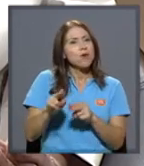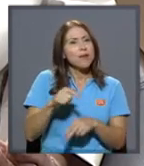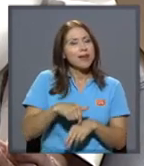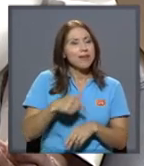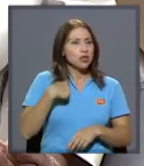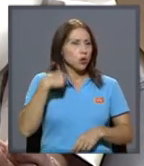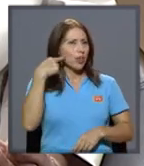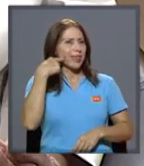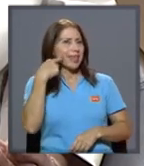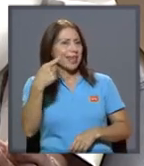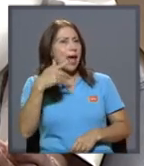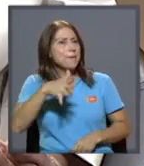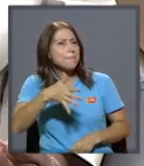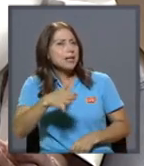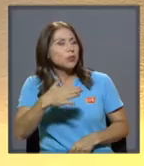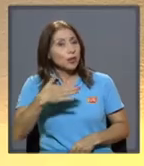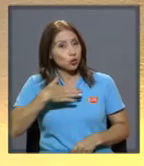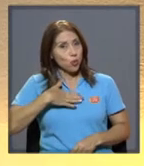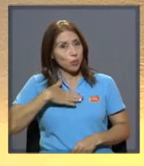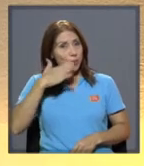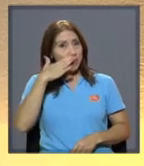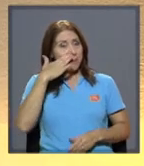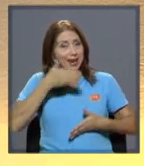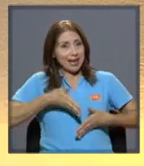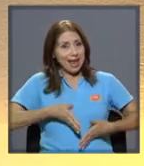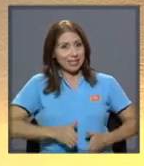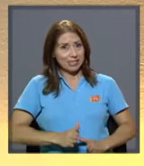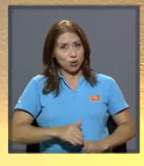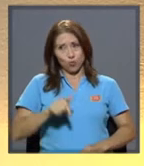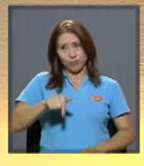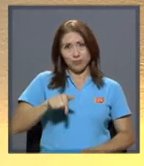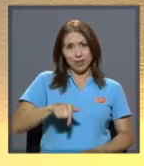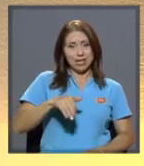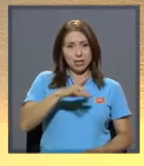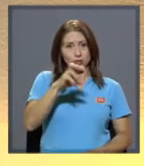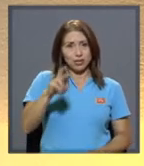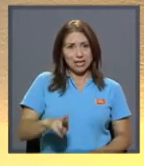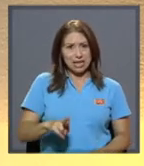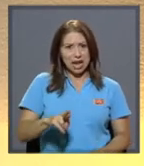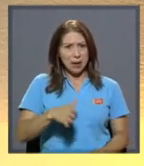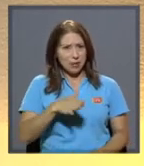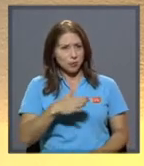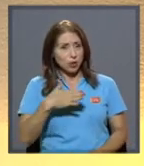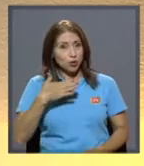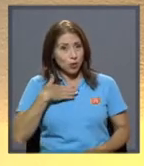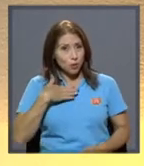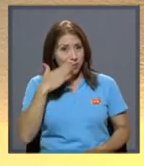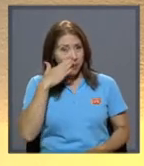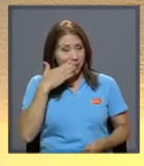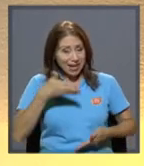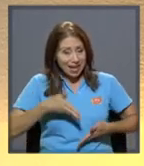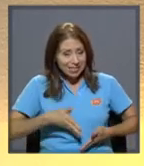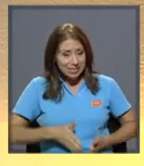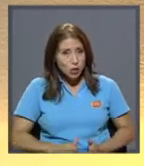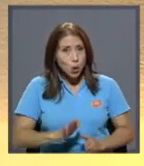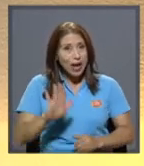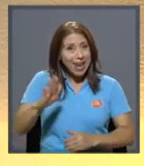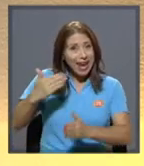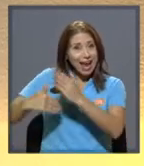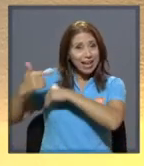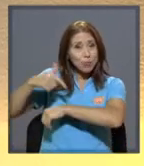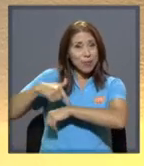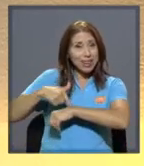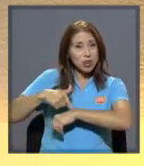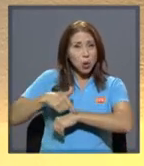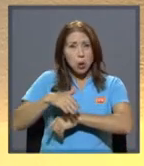madre nació en este mismo país, muy cerca de 200 niños no cumplieron un año. Cuando yo